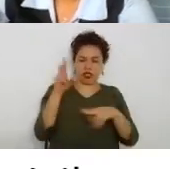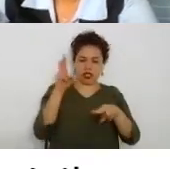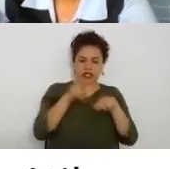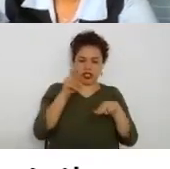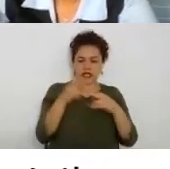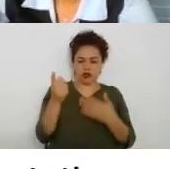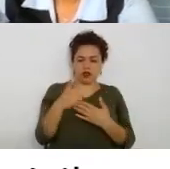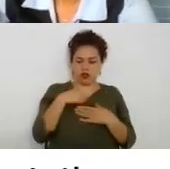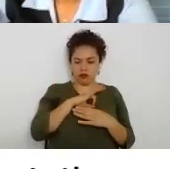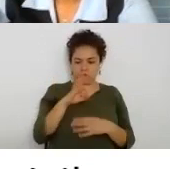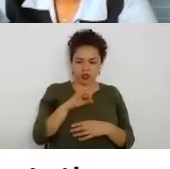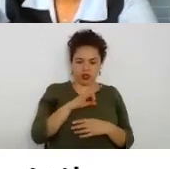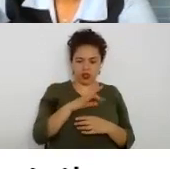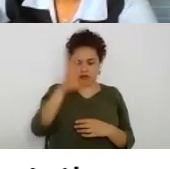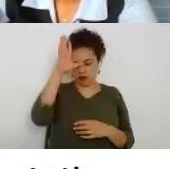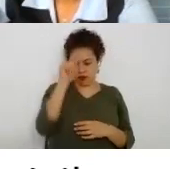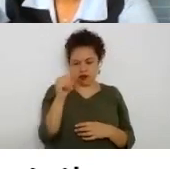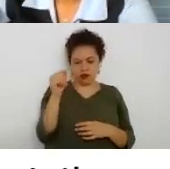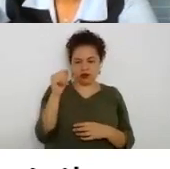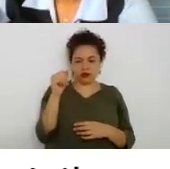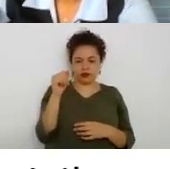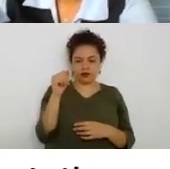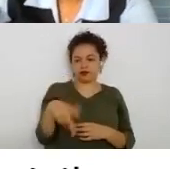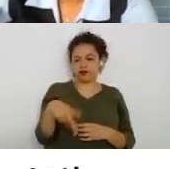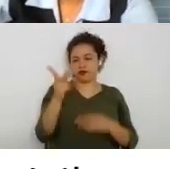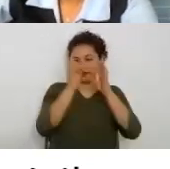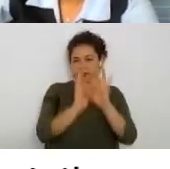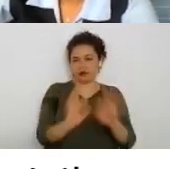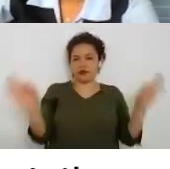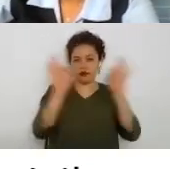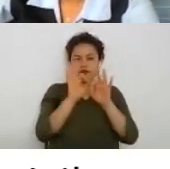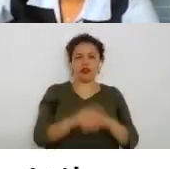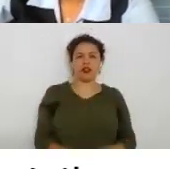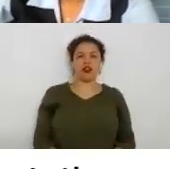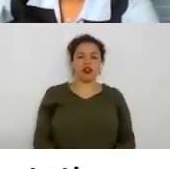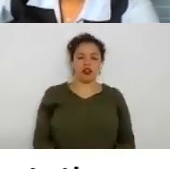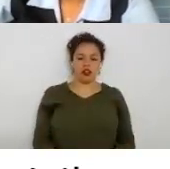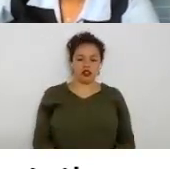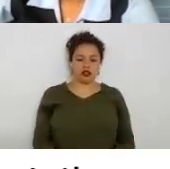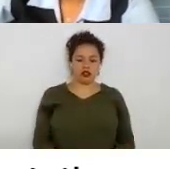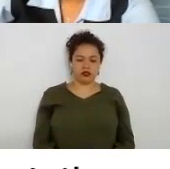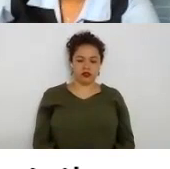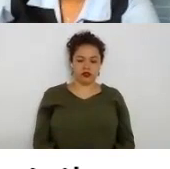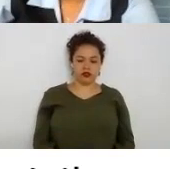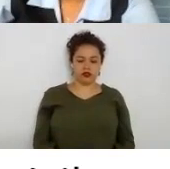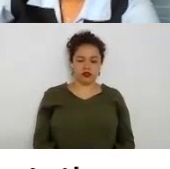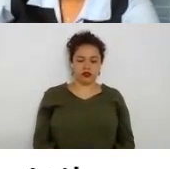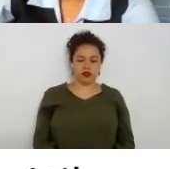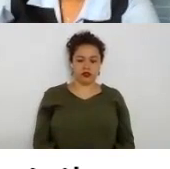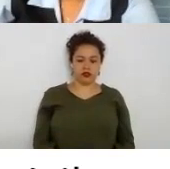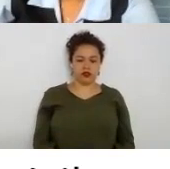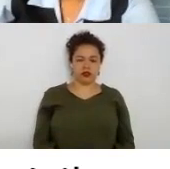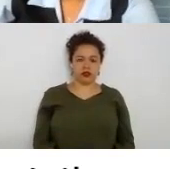¿de acuerdo? Pero aquí es muy importante mencionar que en caso